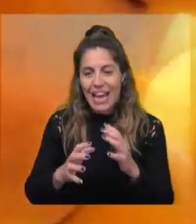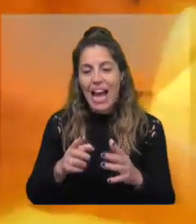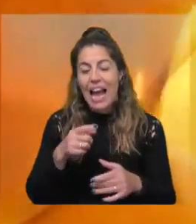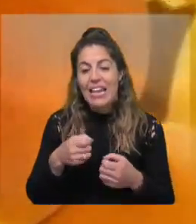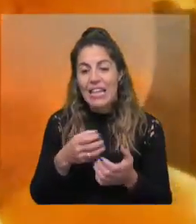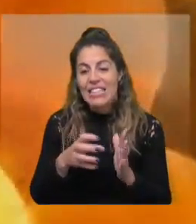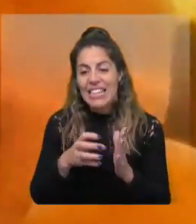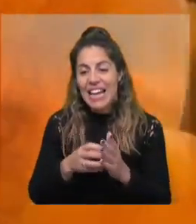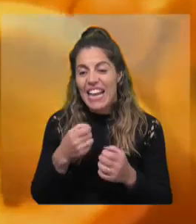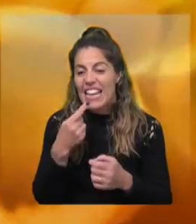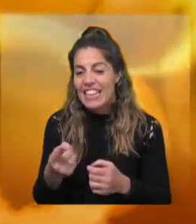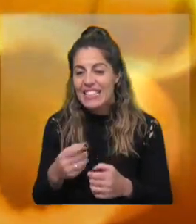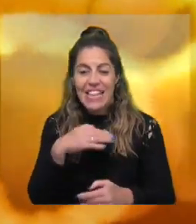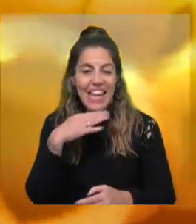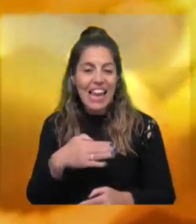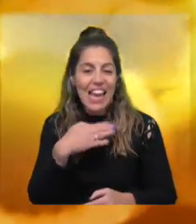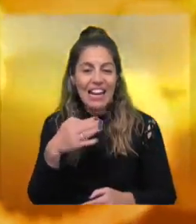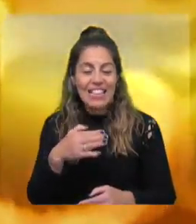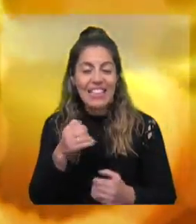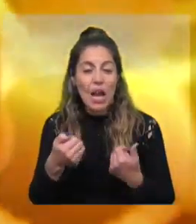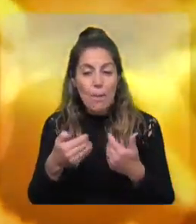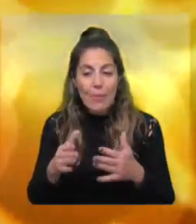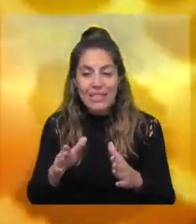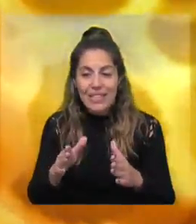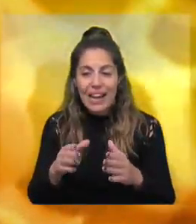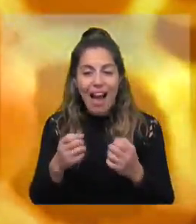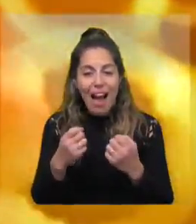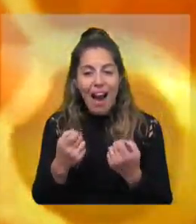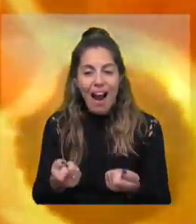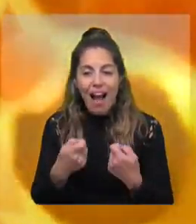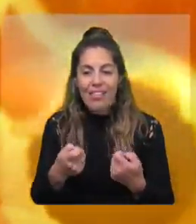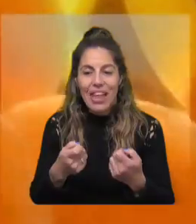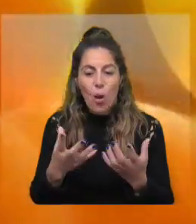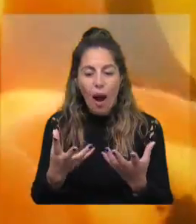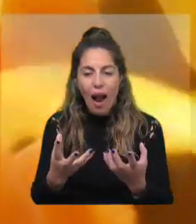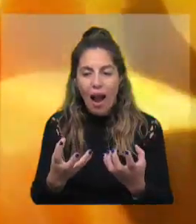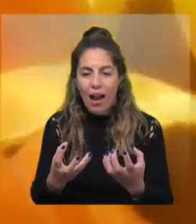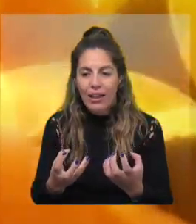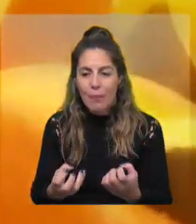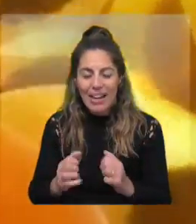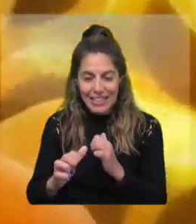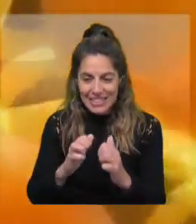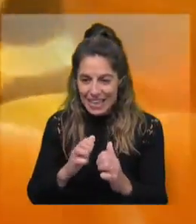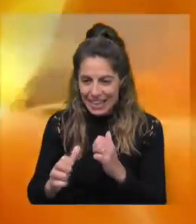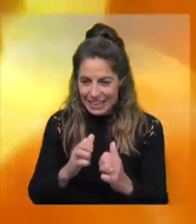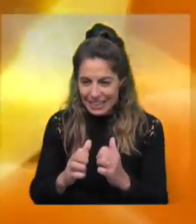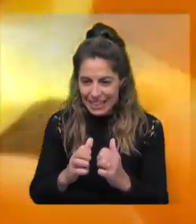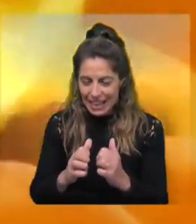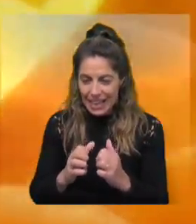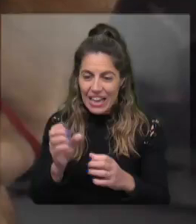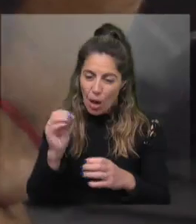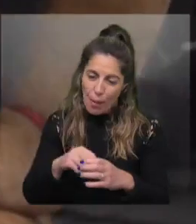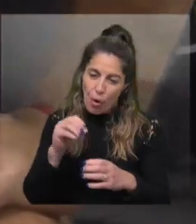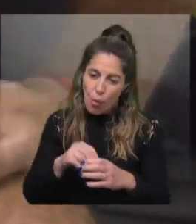nuestra grasa y le dicen a nuestra grasa que tiene que empezar a gastar o a quemar esa energía que tiene acumulada, que la tenemos acumulada en forma